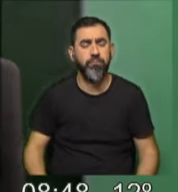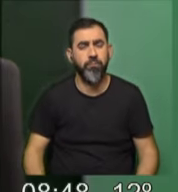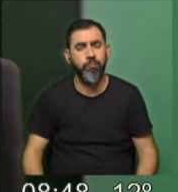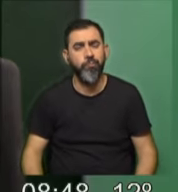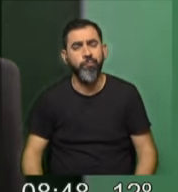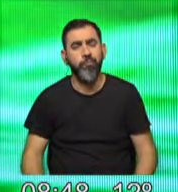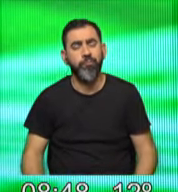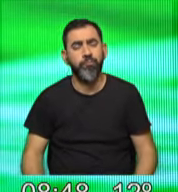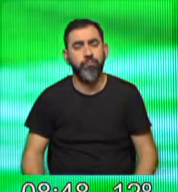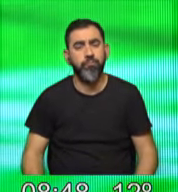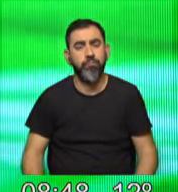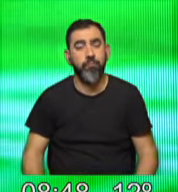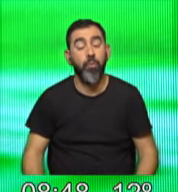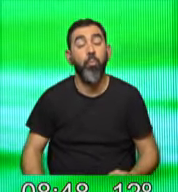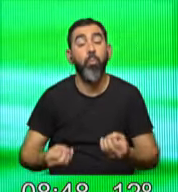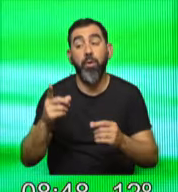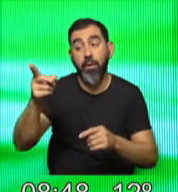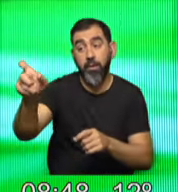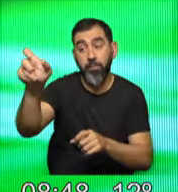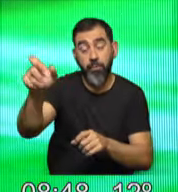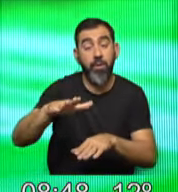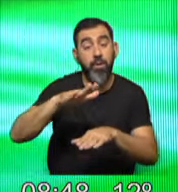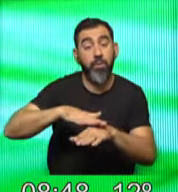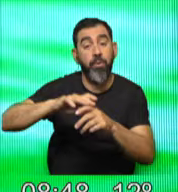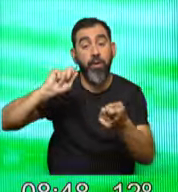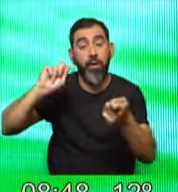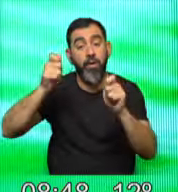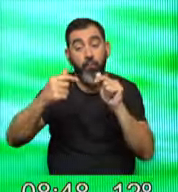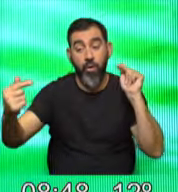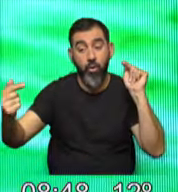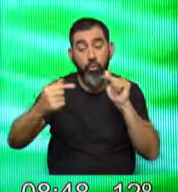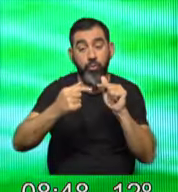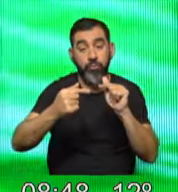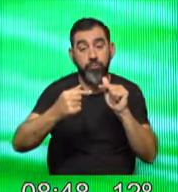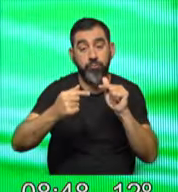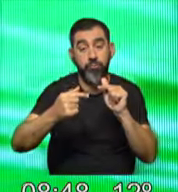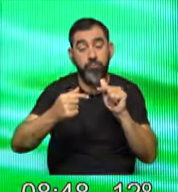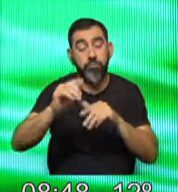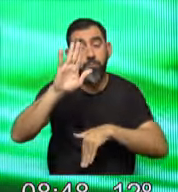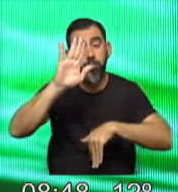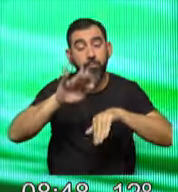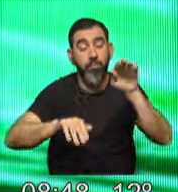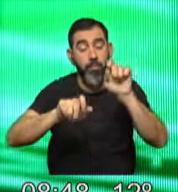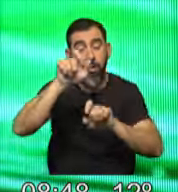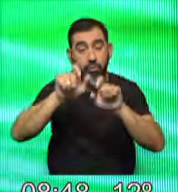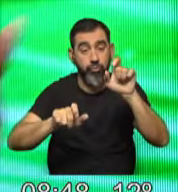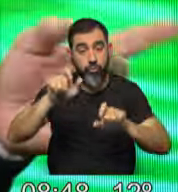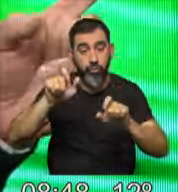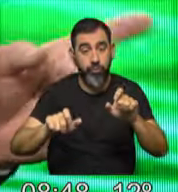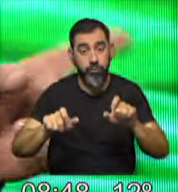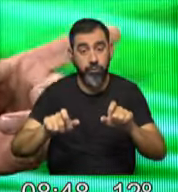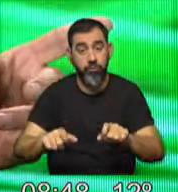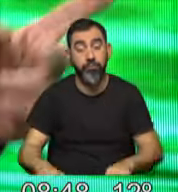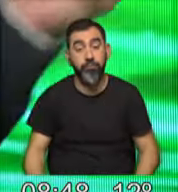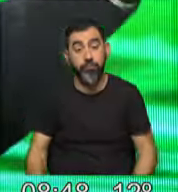dijo esto online porque es el responsable principal de una reforma contra las grandes masas del pueblo trabajador con